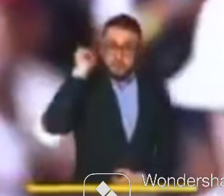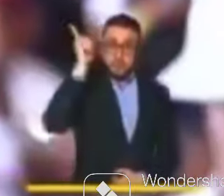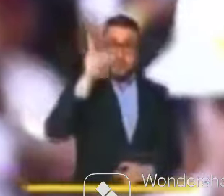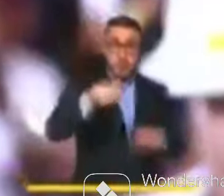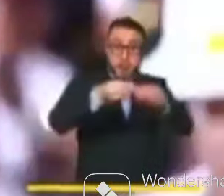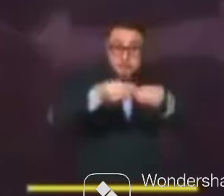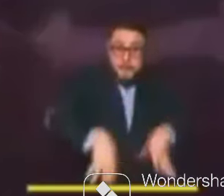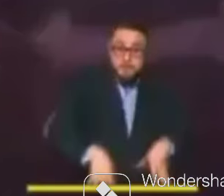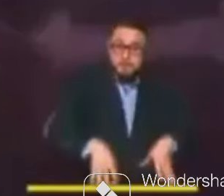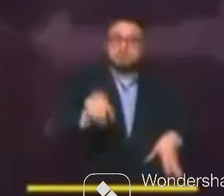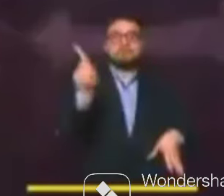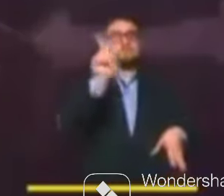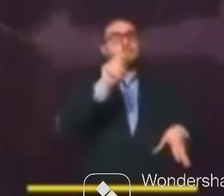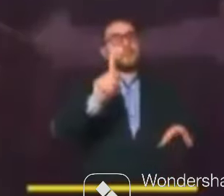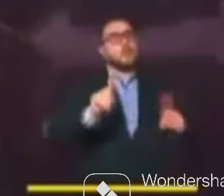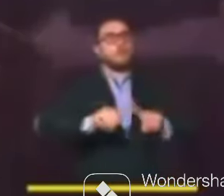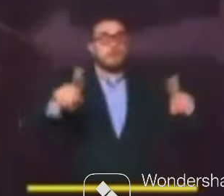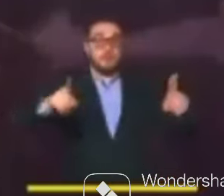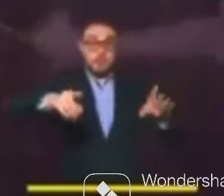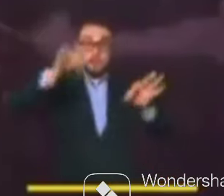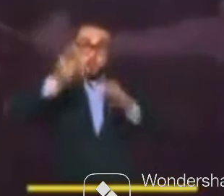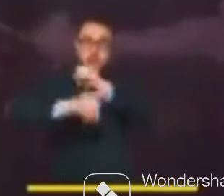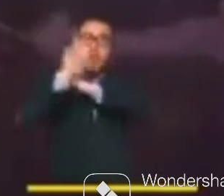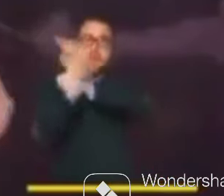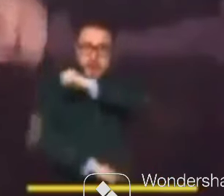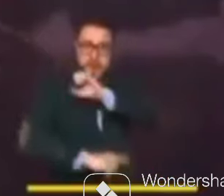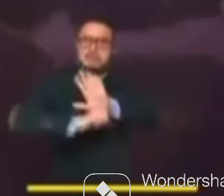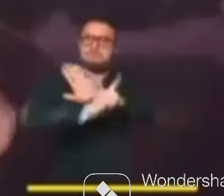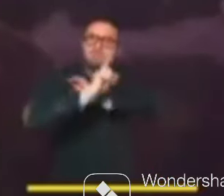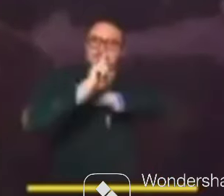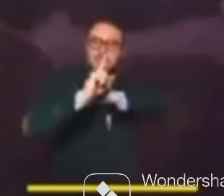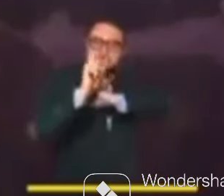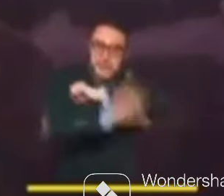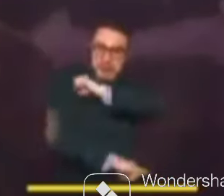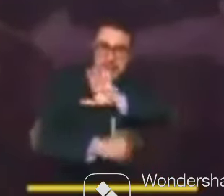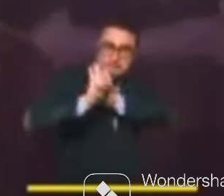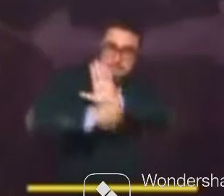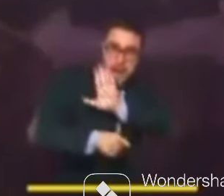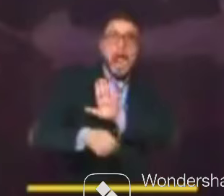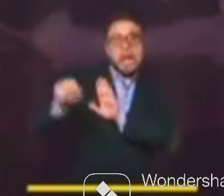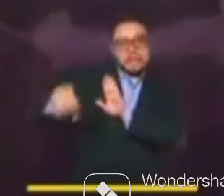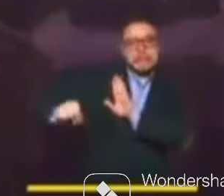sino por sentencia de juez penal. Esa es la orden de la